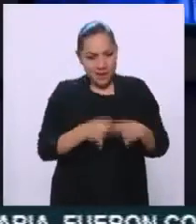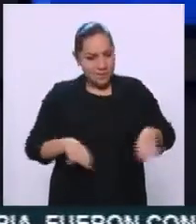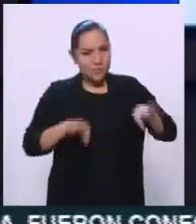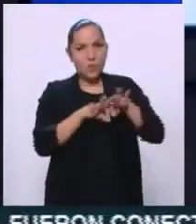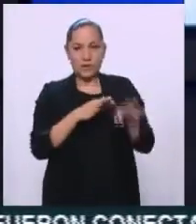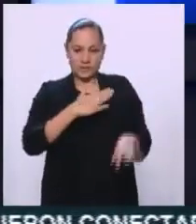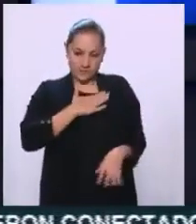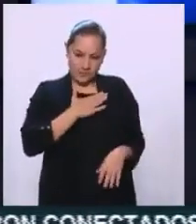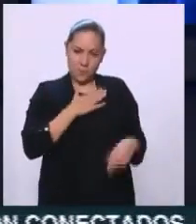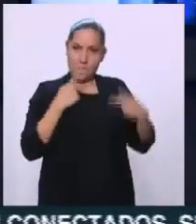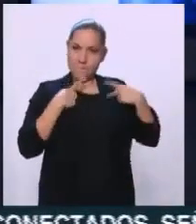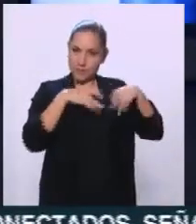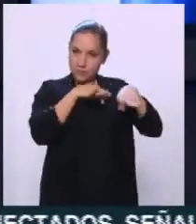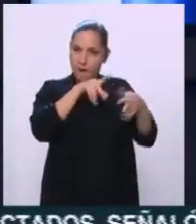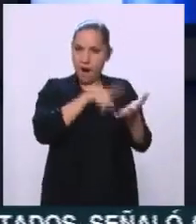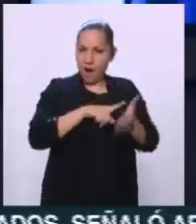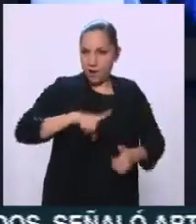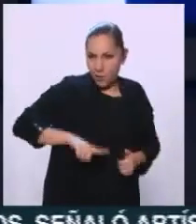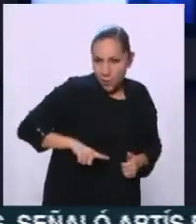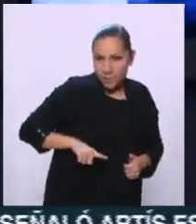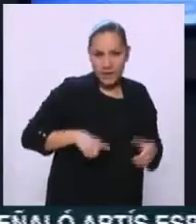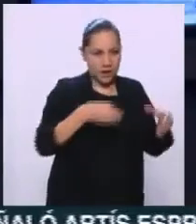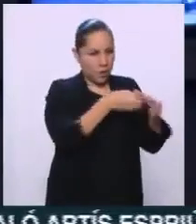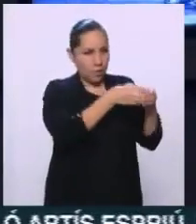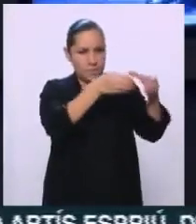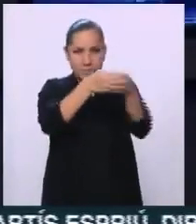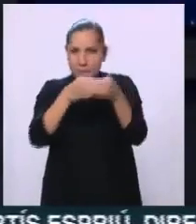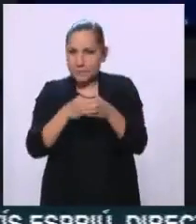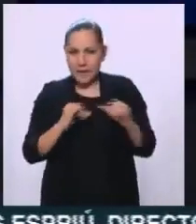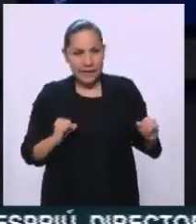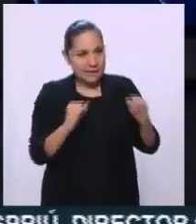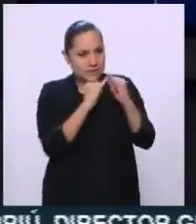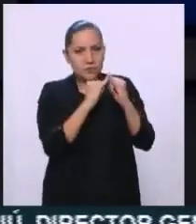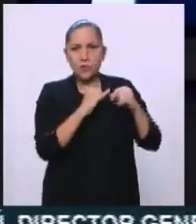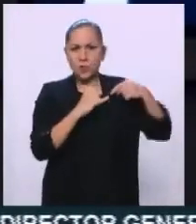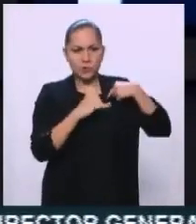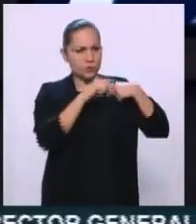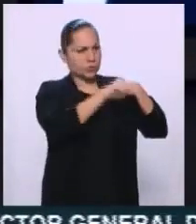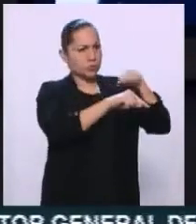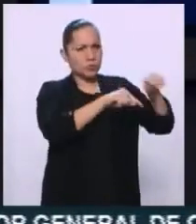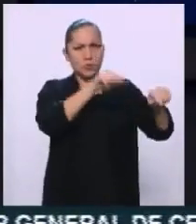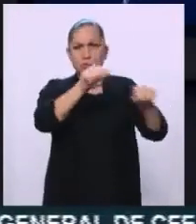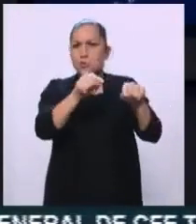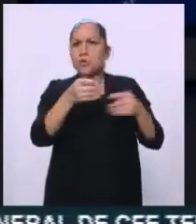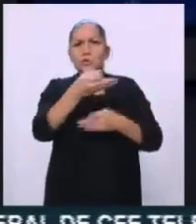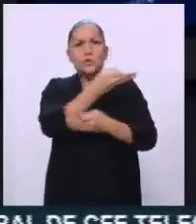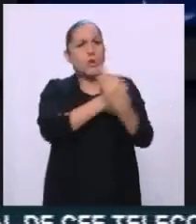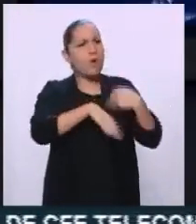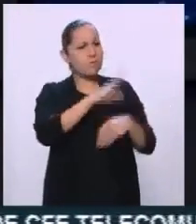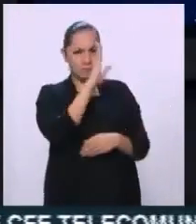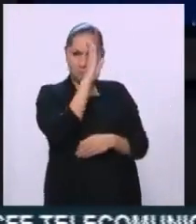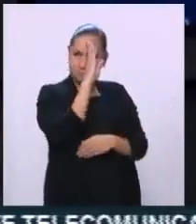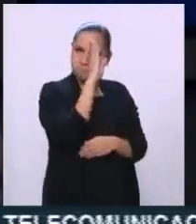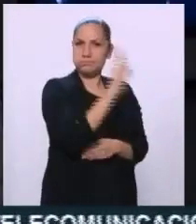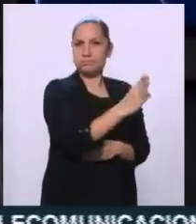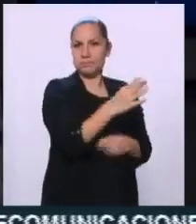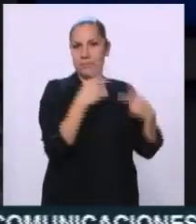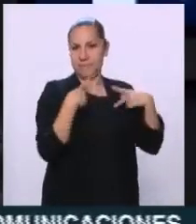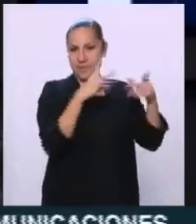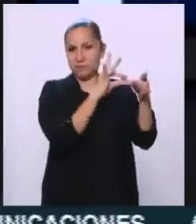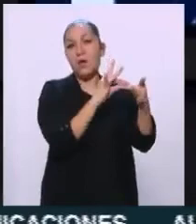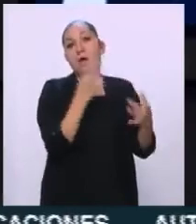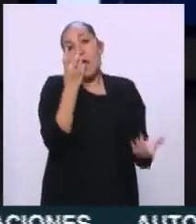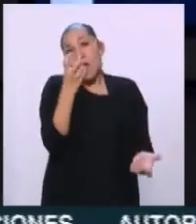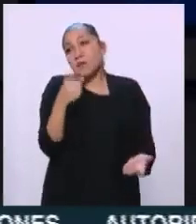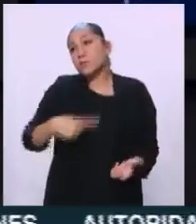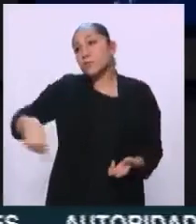agentes públicos, incluidos los medios, pues están siendo, digamos, juzgados o analizados o vistos por la